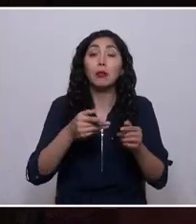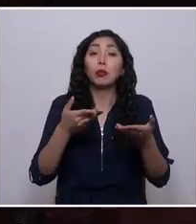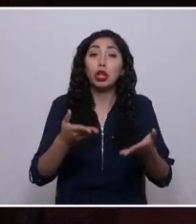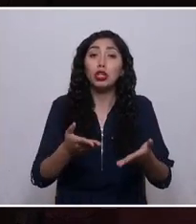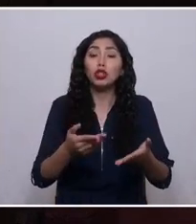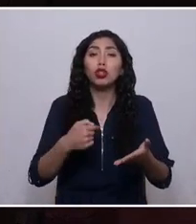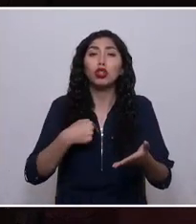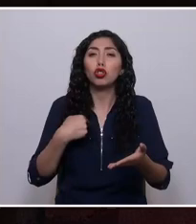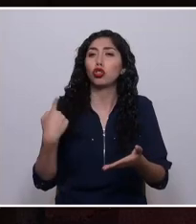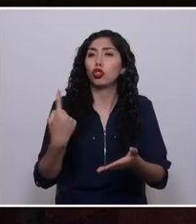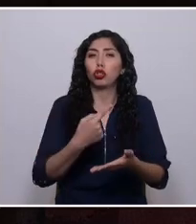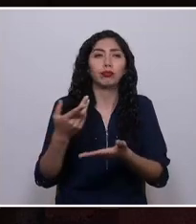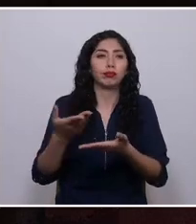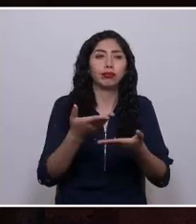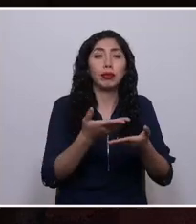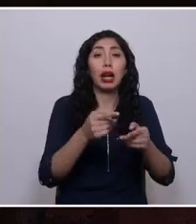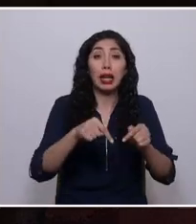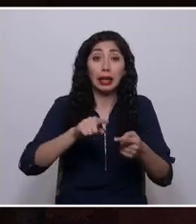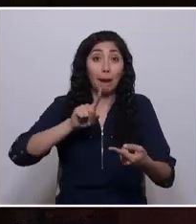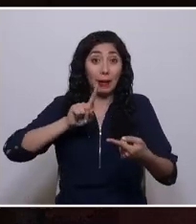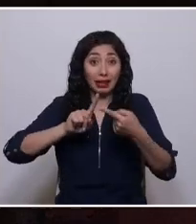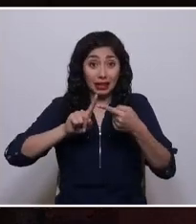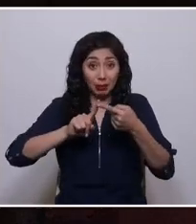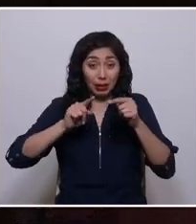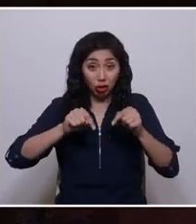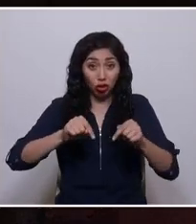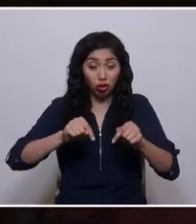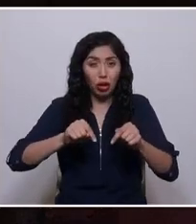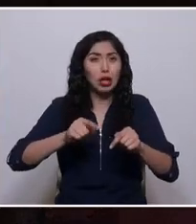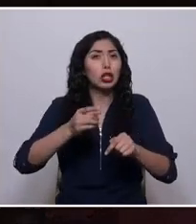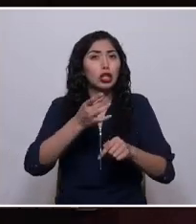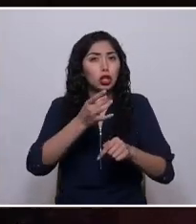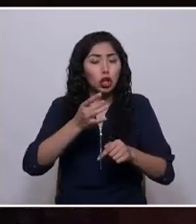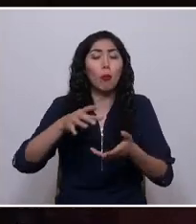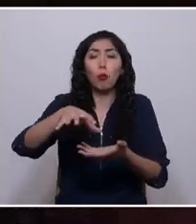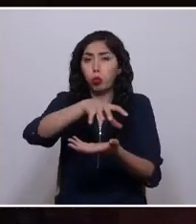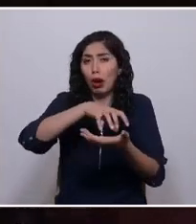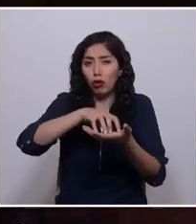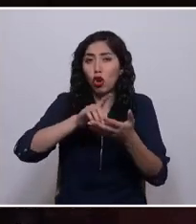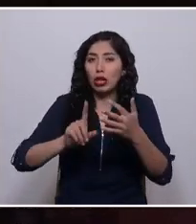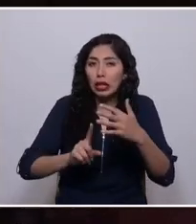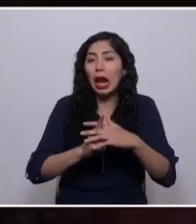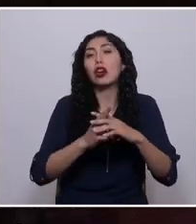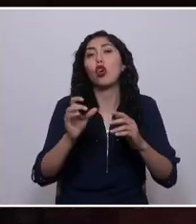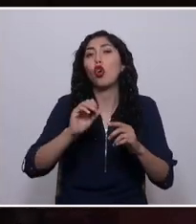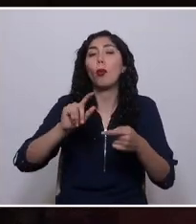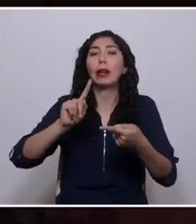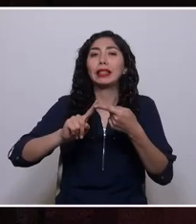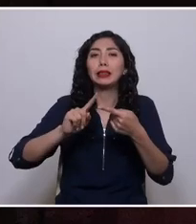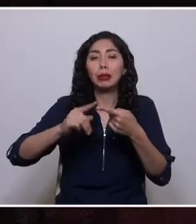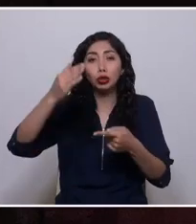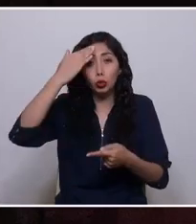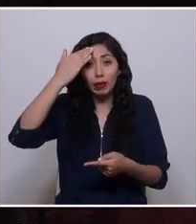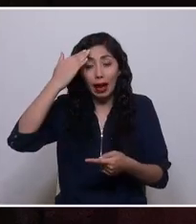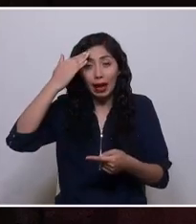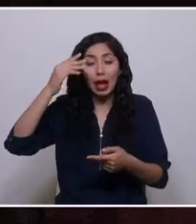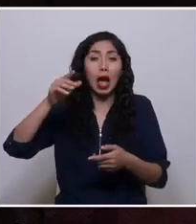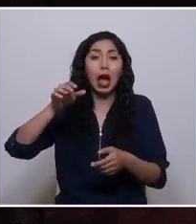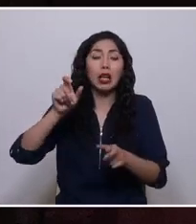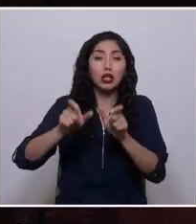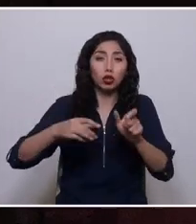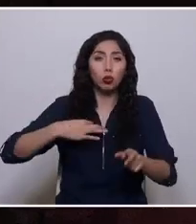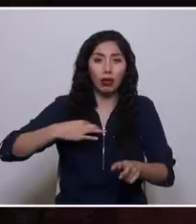a insistir en que esta participación, sea la de pueblos originarios, sea la de participación ciudadana que vamos a ver los días siguientes, se